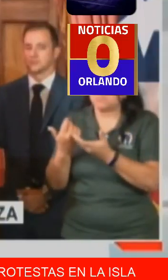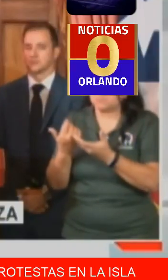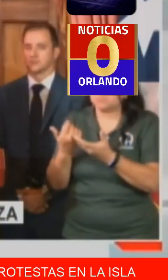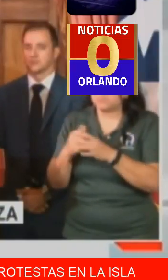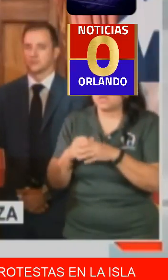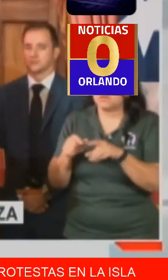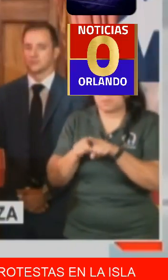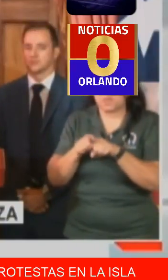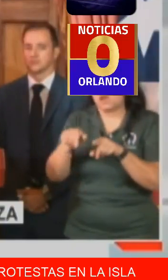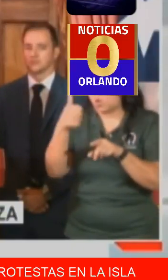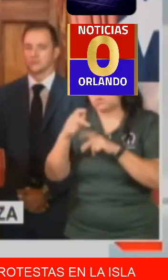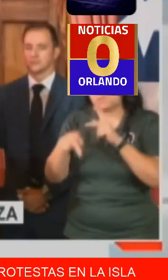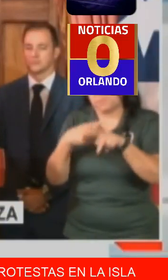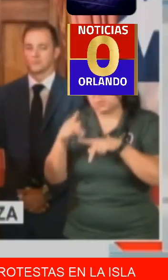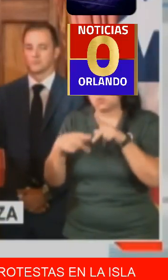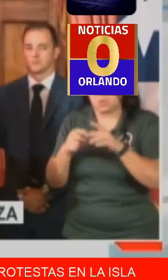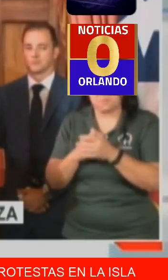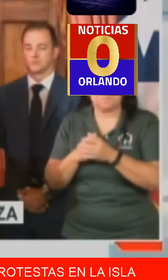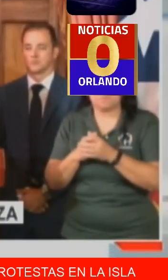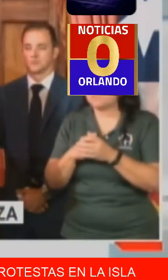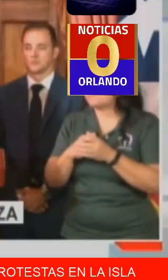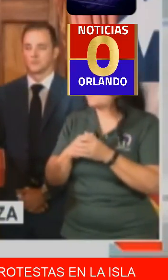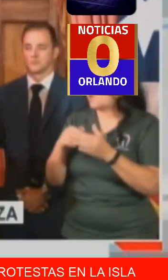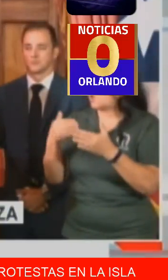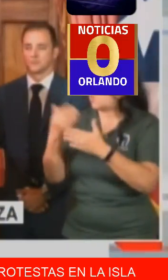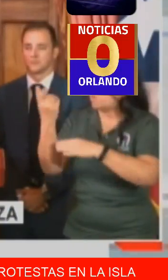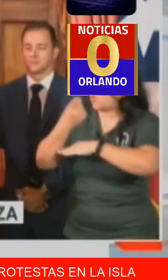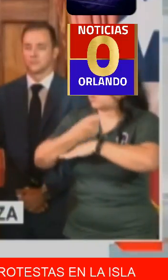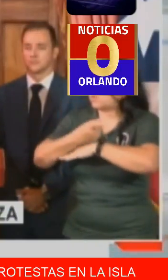otras personas que fueron arrestadas. El Nuevo Día.